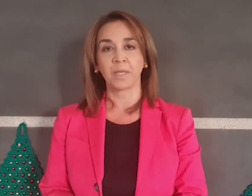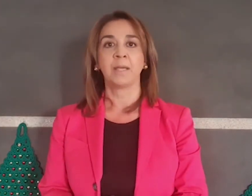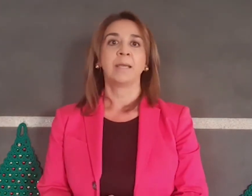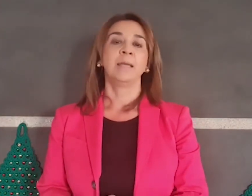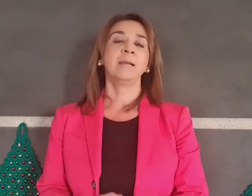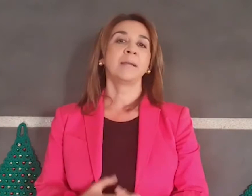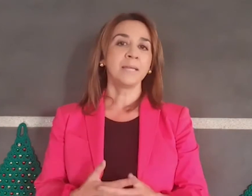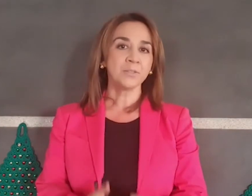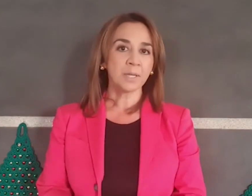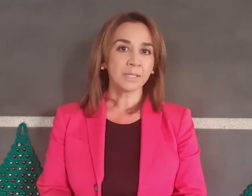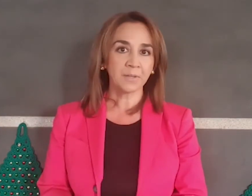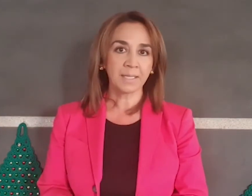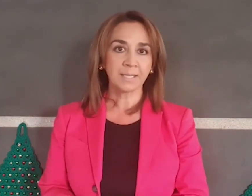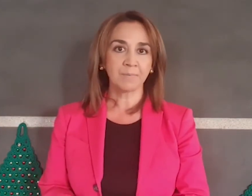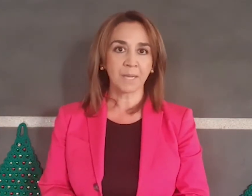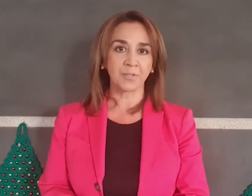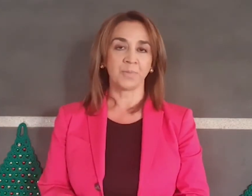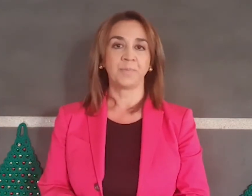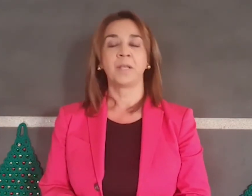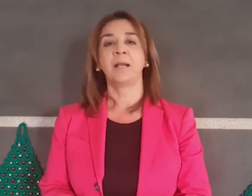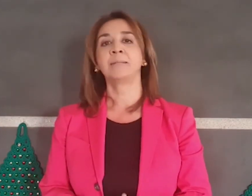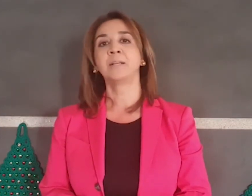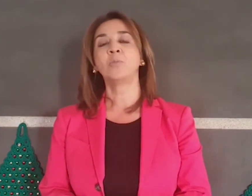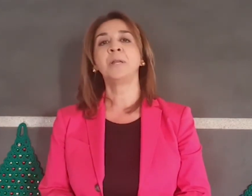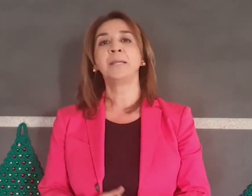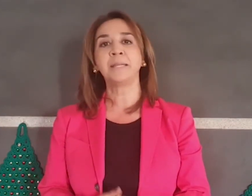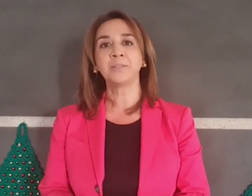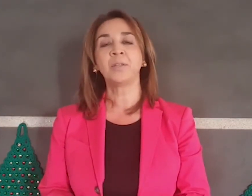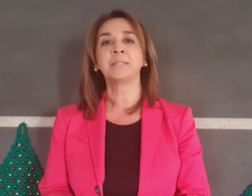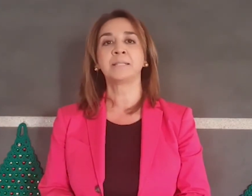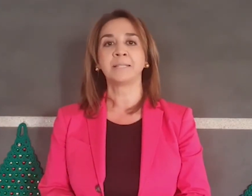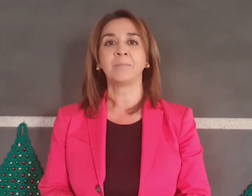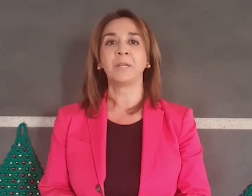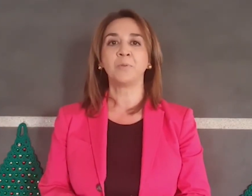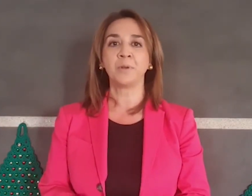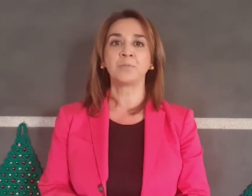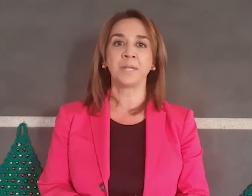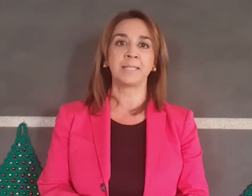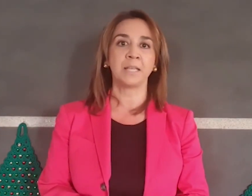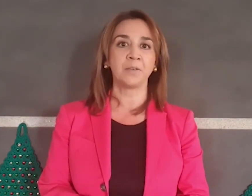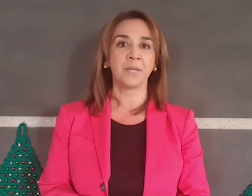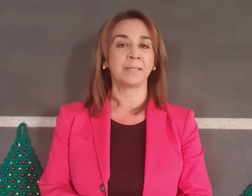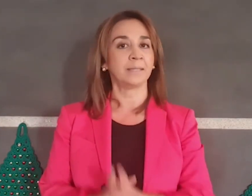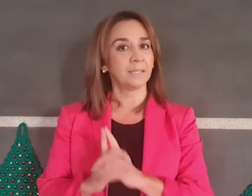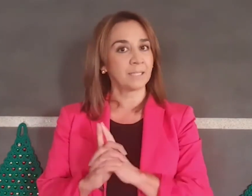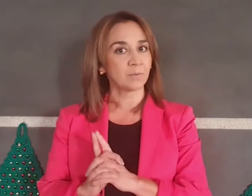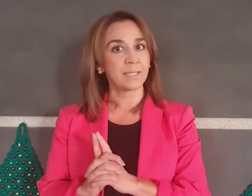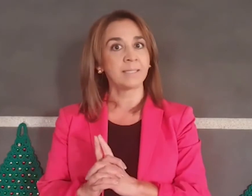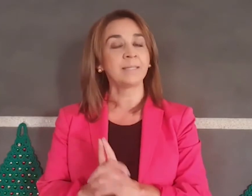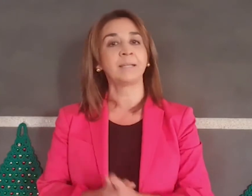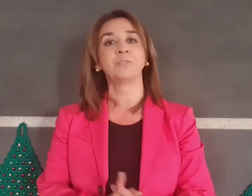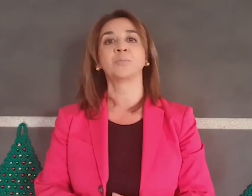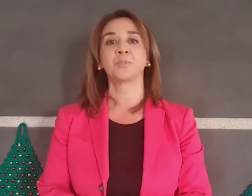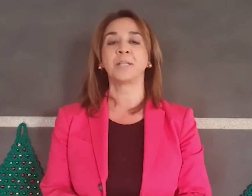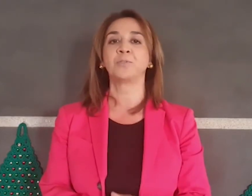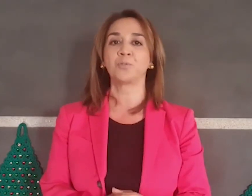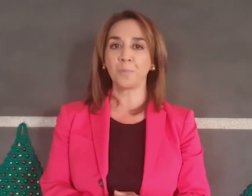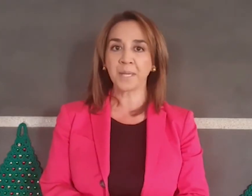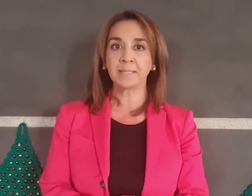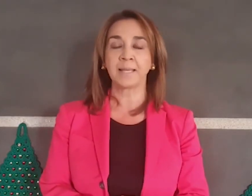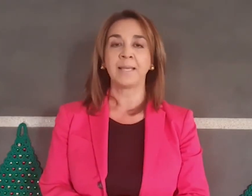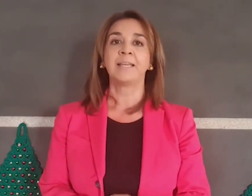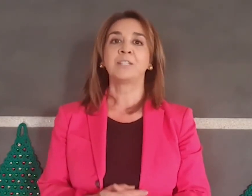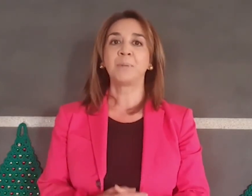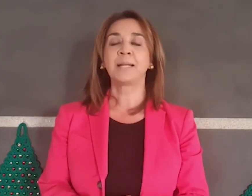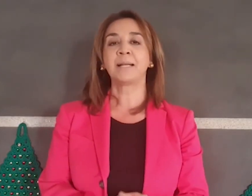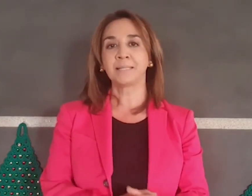directos. El reinicio de actividades en mayo, así como el inicio de 60 mil nuevas unidades de vivienda, de las cuales 72% son